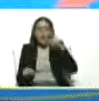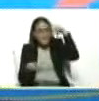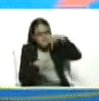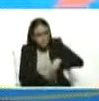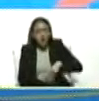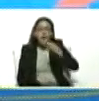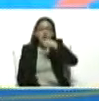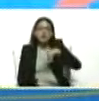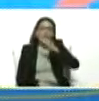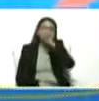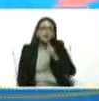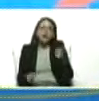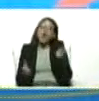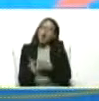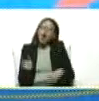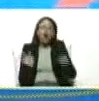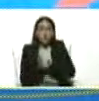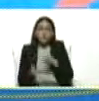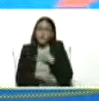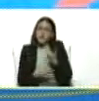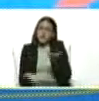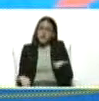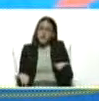La paz económica la logramos.